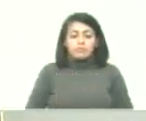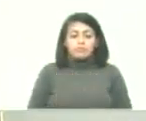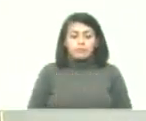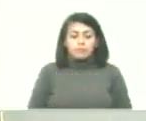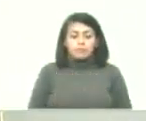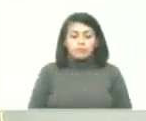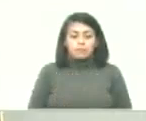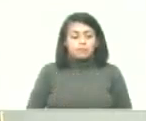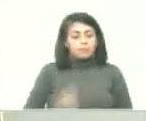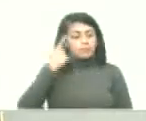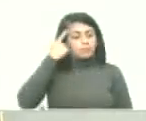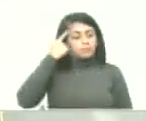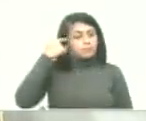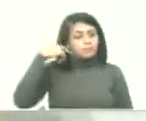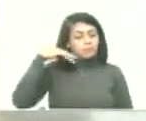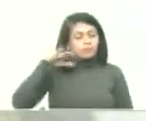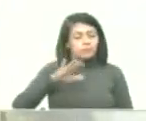creo